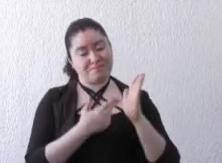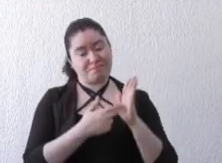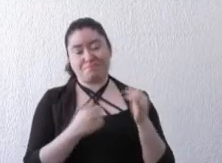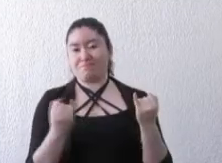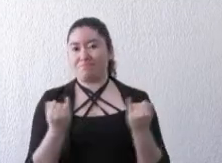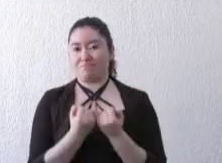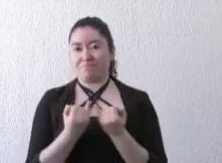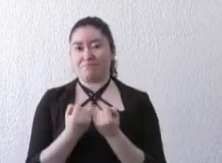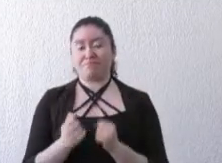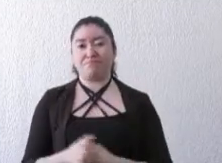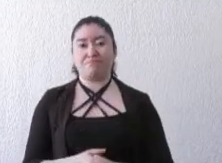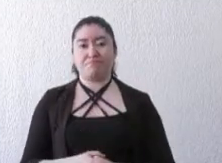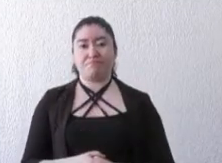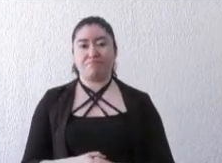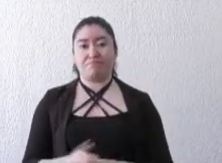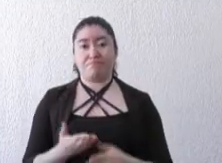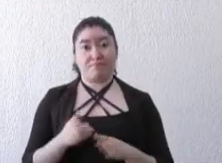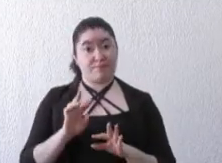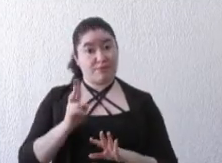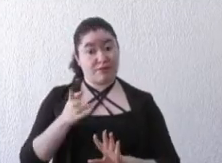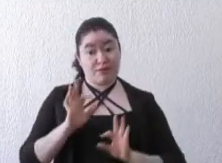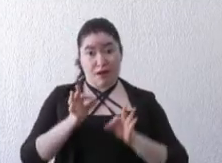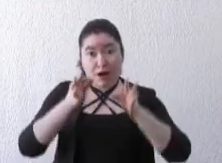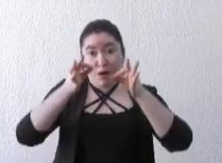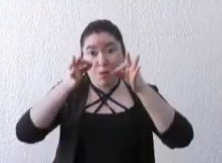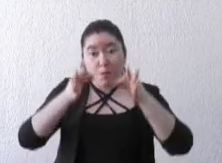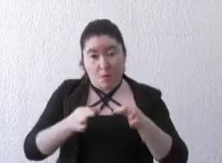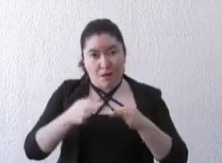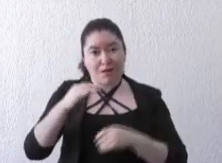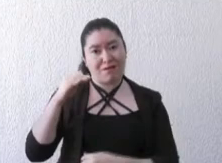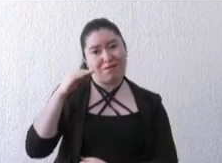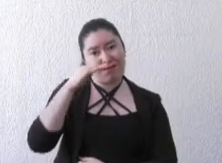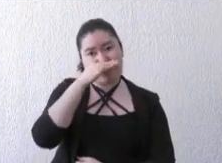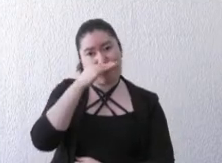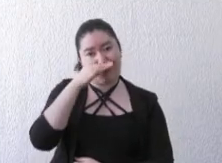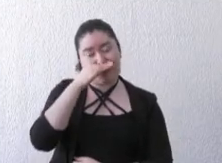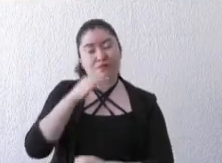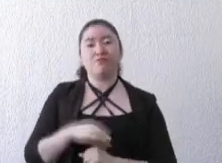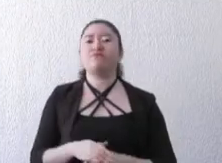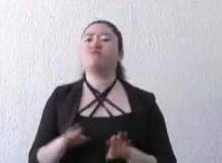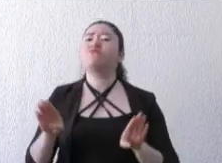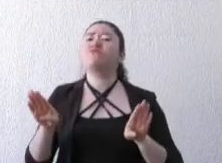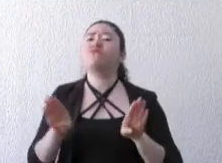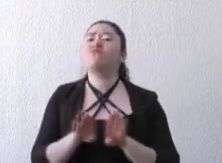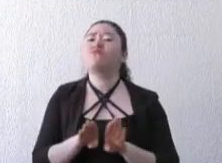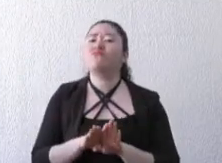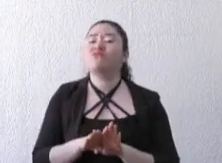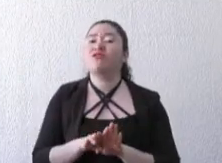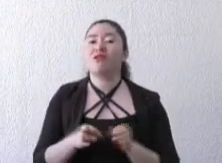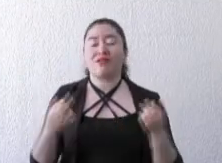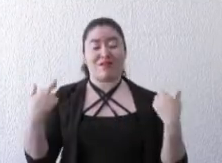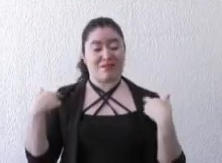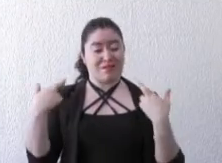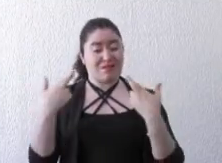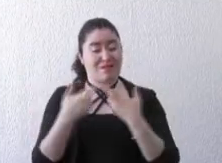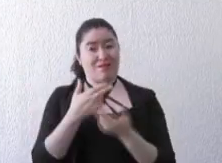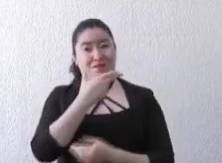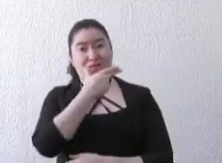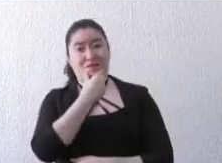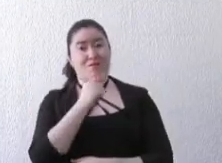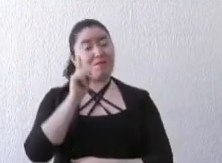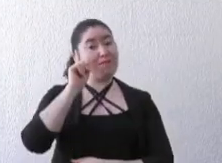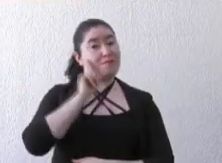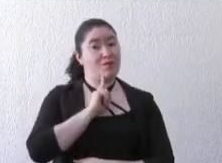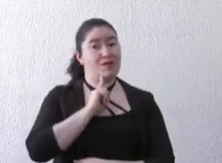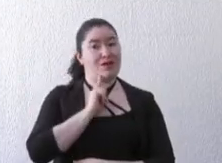Eso está garantizado que sea gratuito. ¿Cómo? los maestros, las maestras van a tener estas